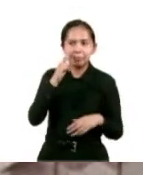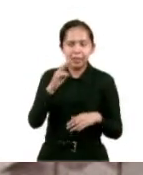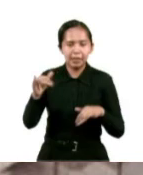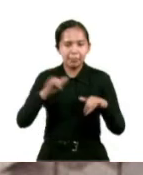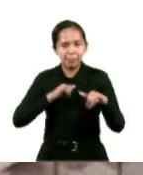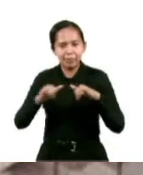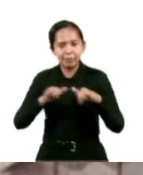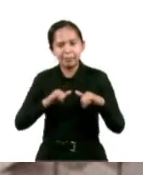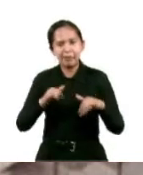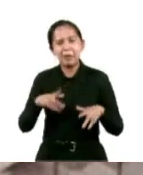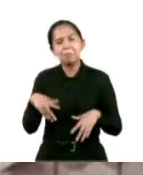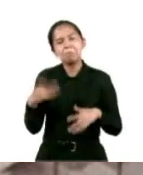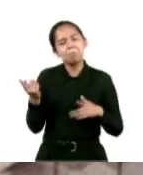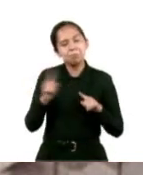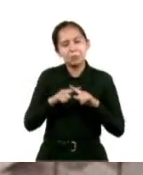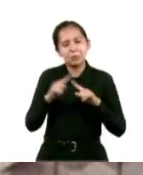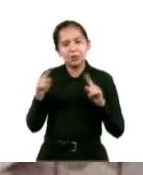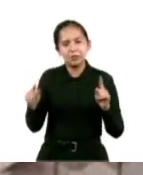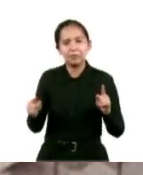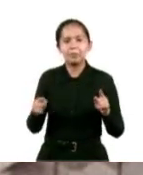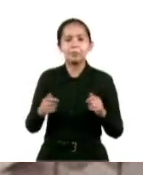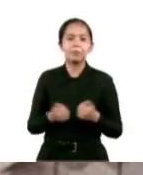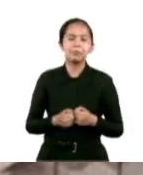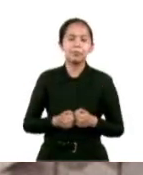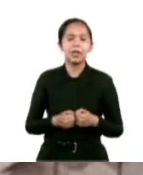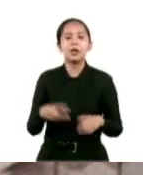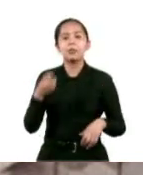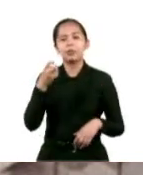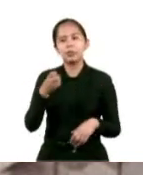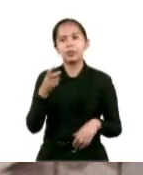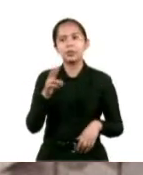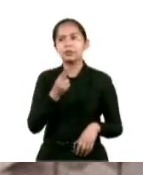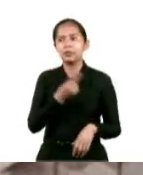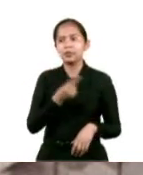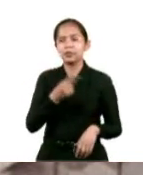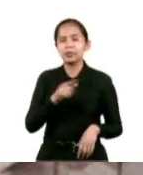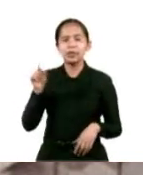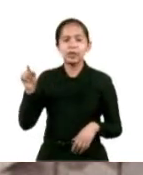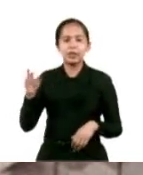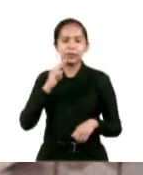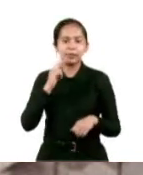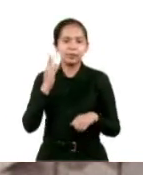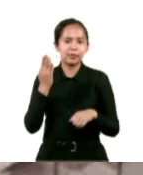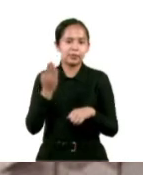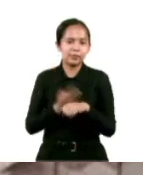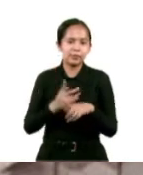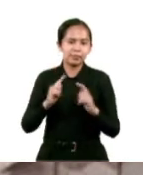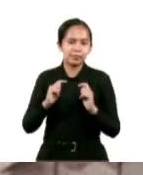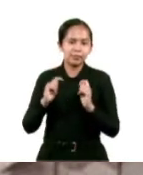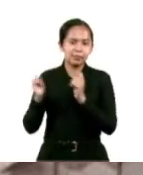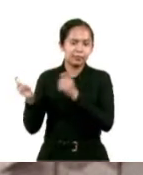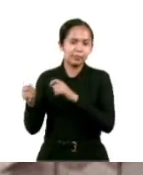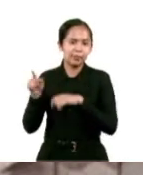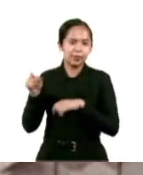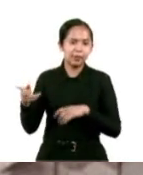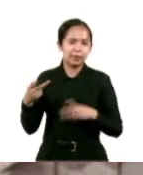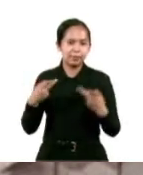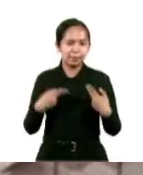y del contenido, por lo que el usuario deberá aplicar su propio criterio y bajo su propia